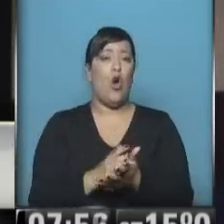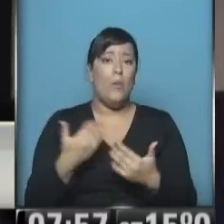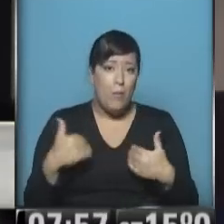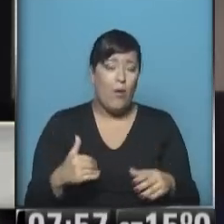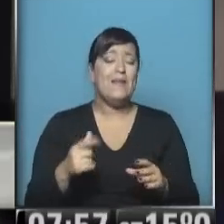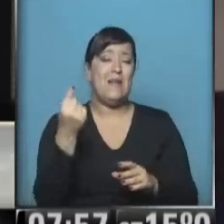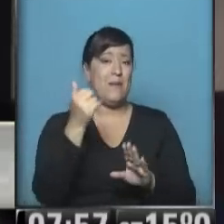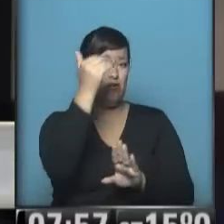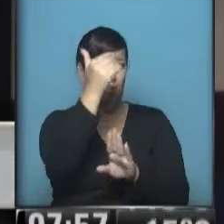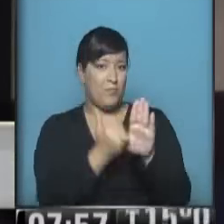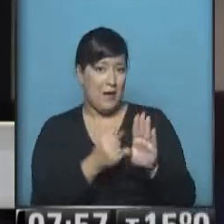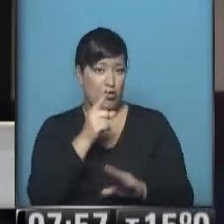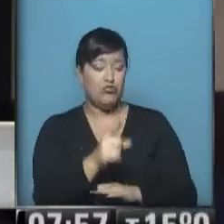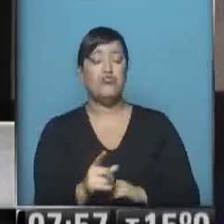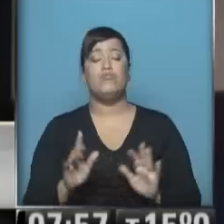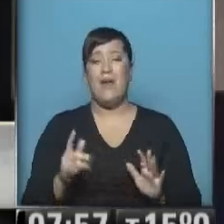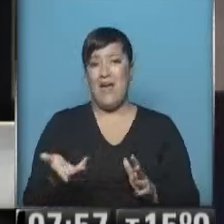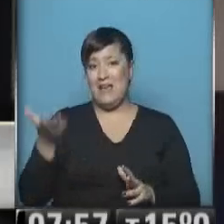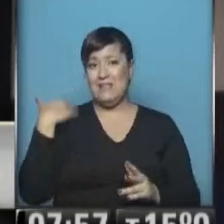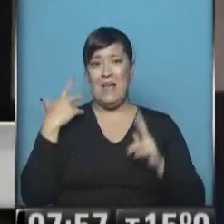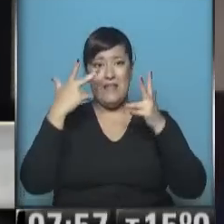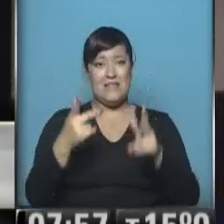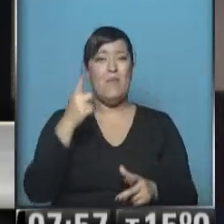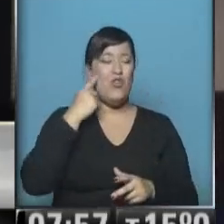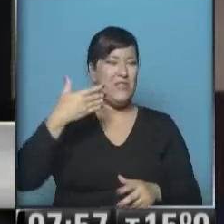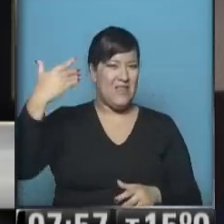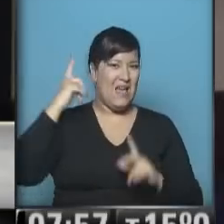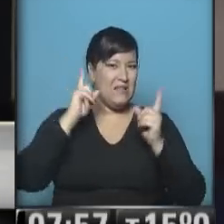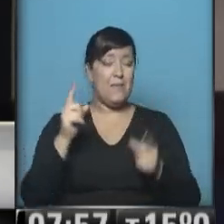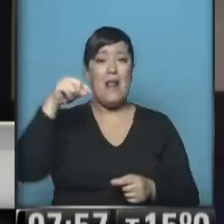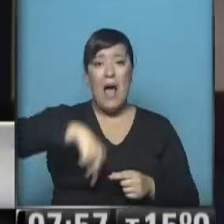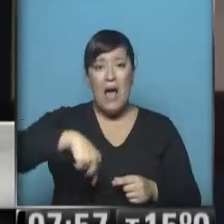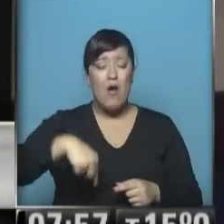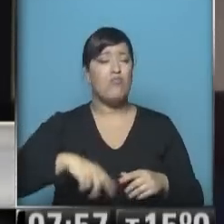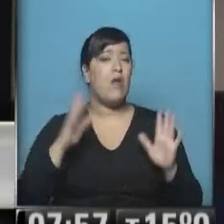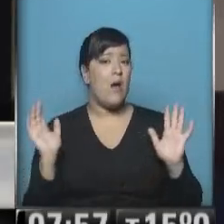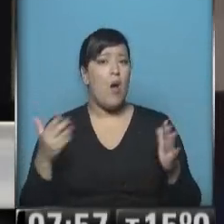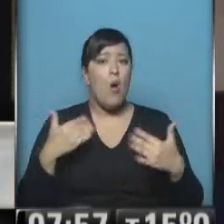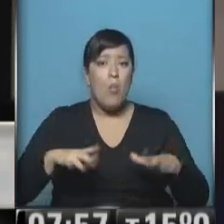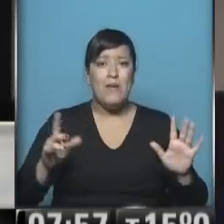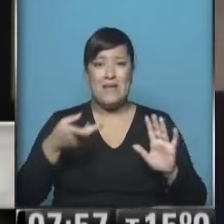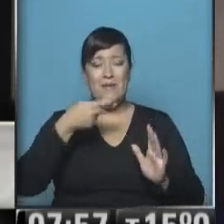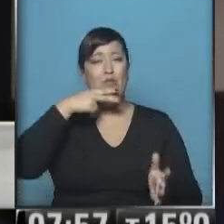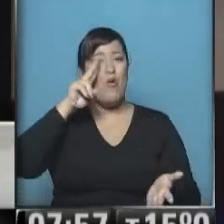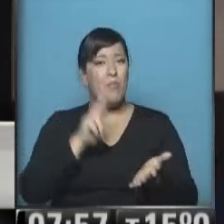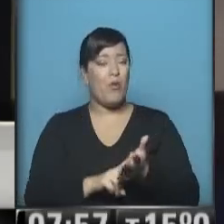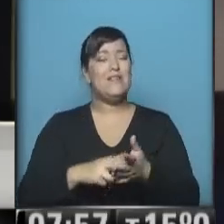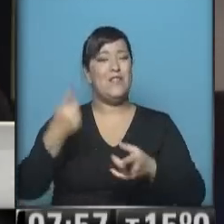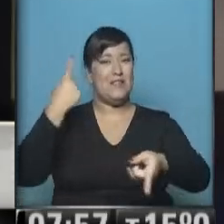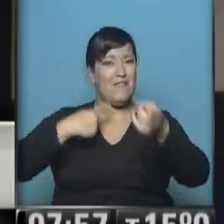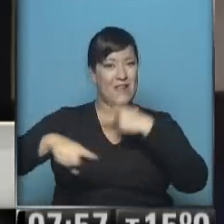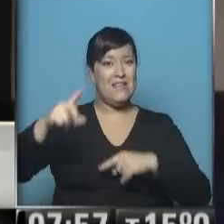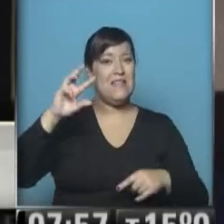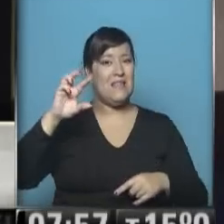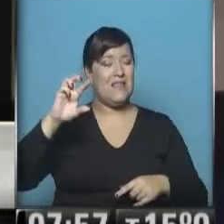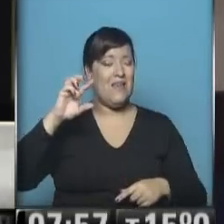precio como decíamos eh ayer y en los días anteriores Aquí es muy probable que el impuesto a la transferencia combustibles el itc